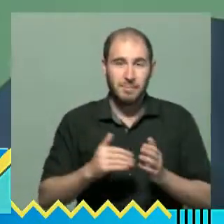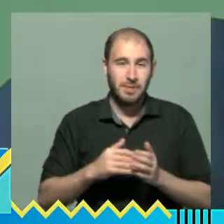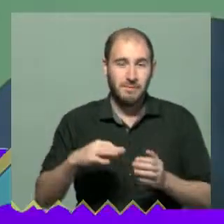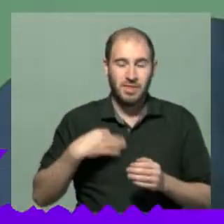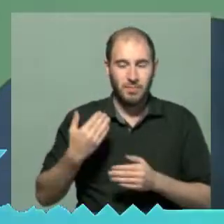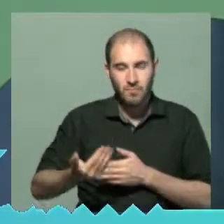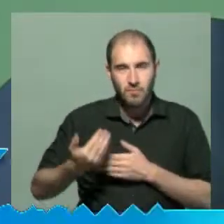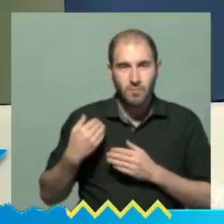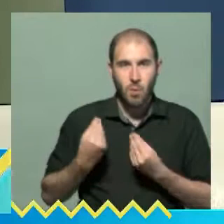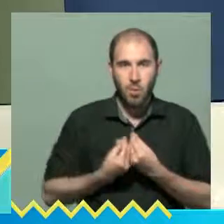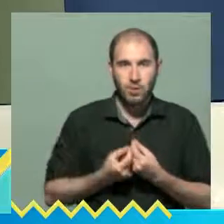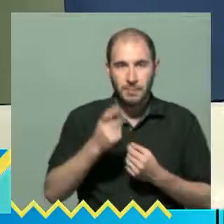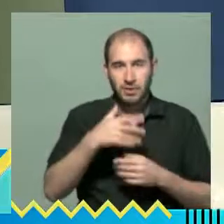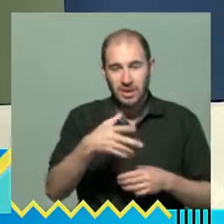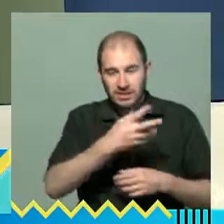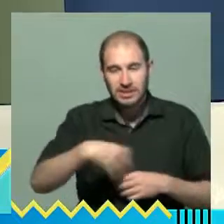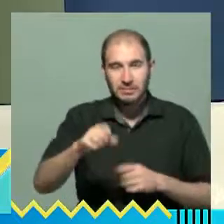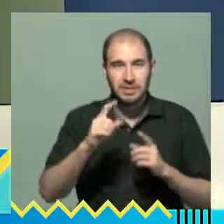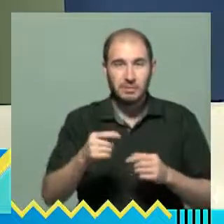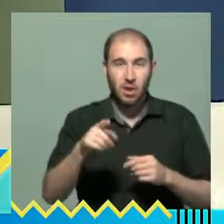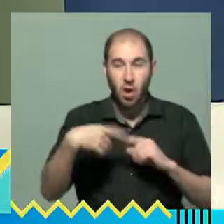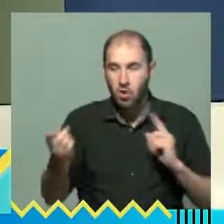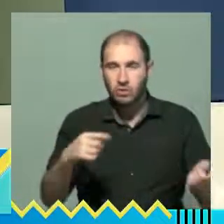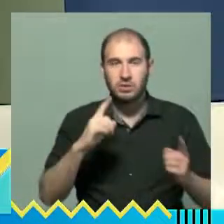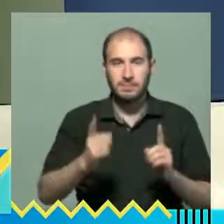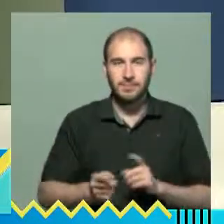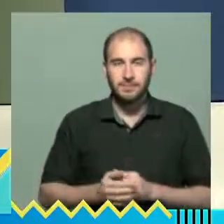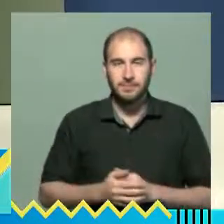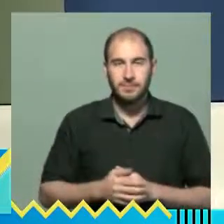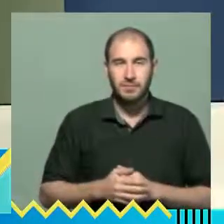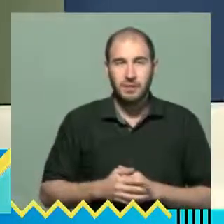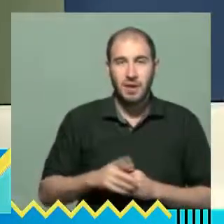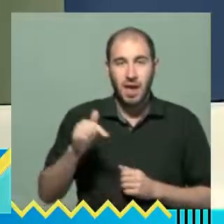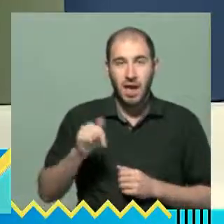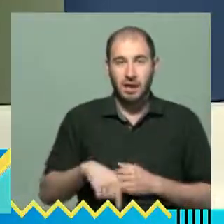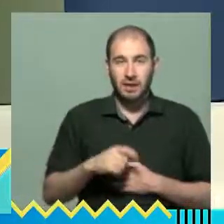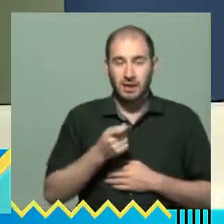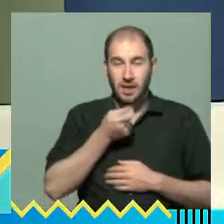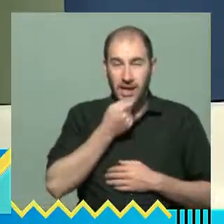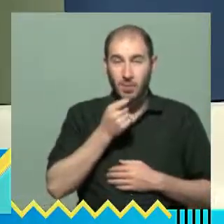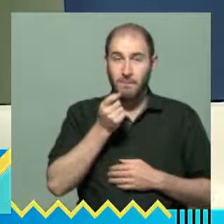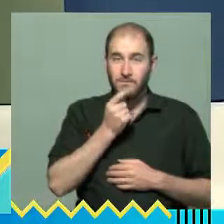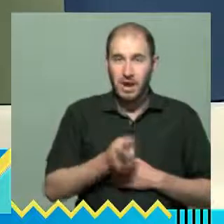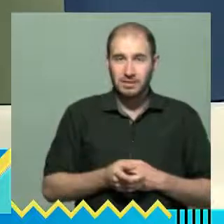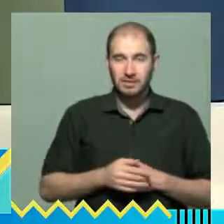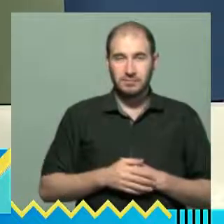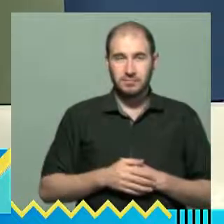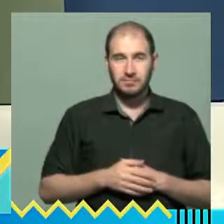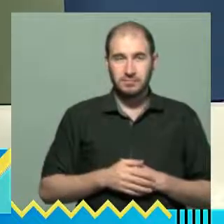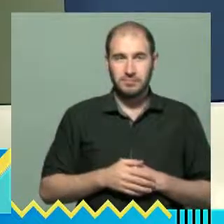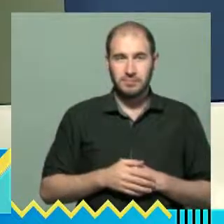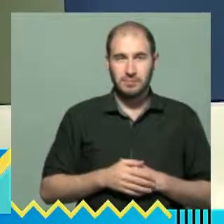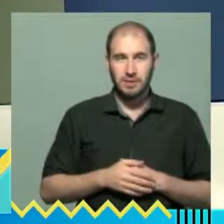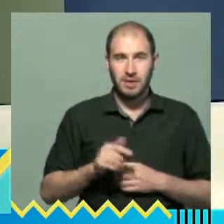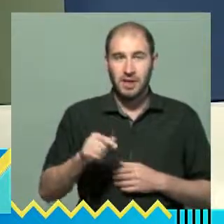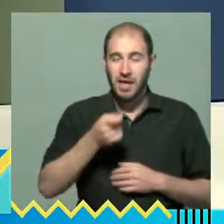mucha gente, tanto de los que transportan como de terceros, ¿verdad? Bueno, aquí tenemos un ejemplo sencillo, a lo mejor no es